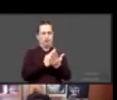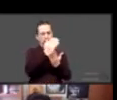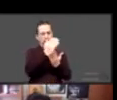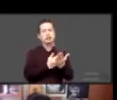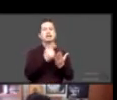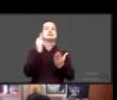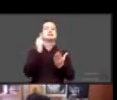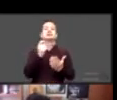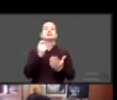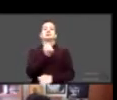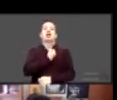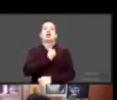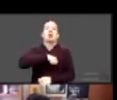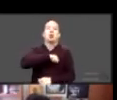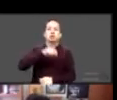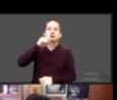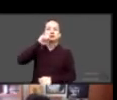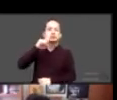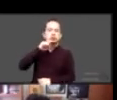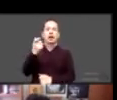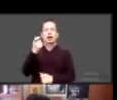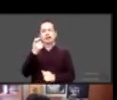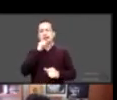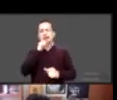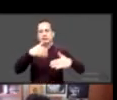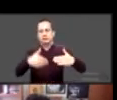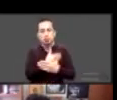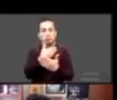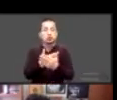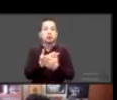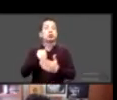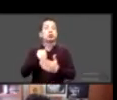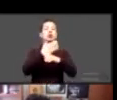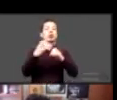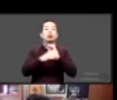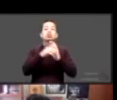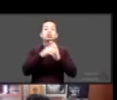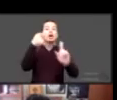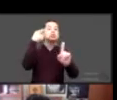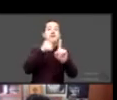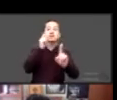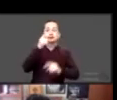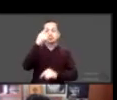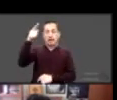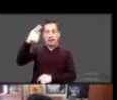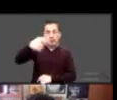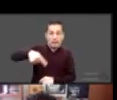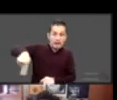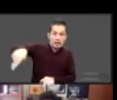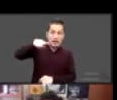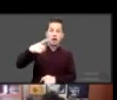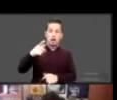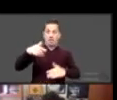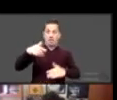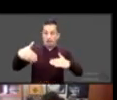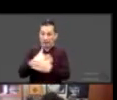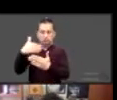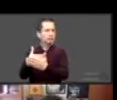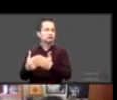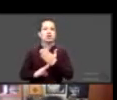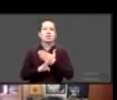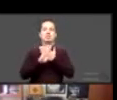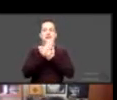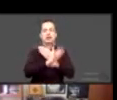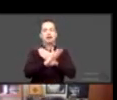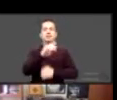prevención de embarazo, cualquier tipo de violencia obstétrica y algo que es emergente en